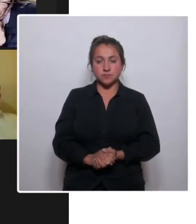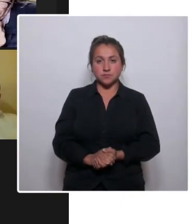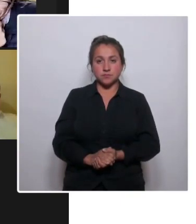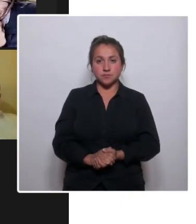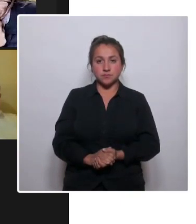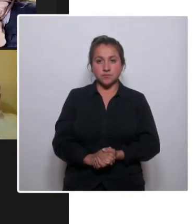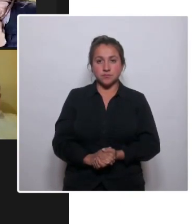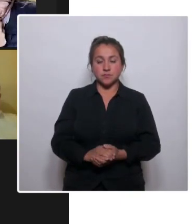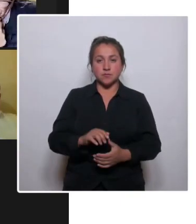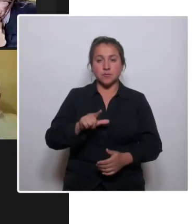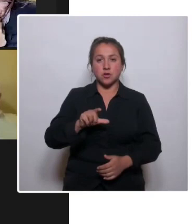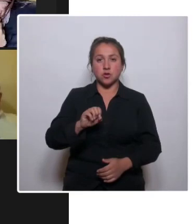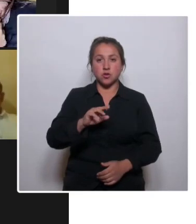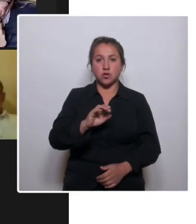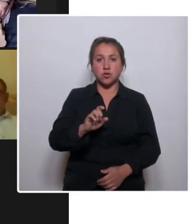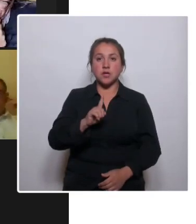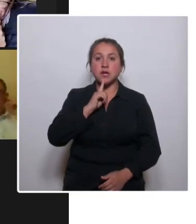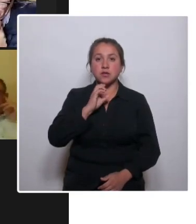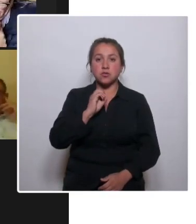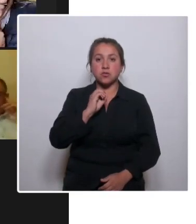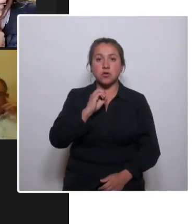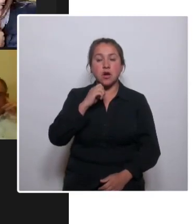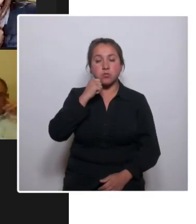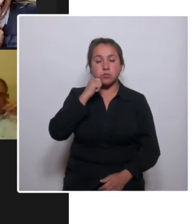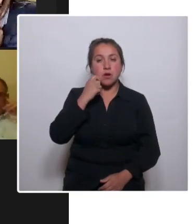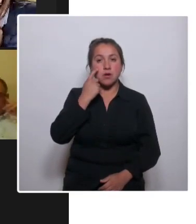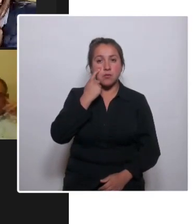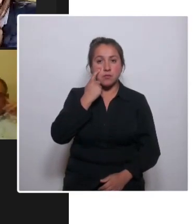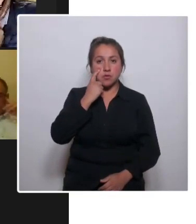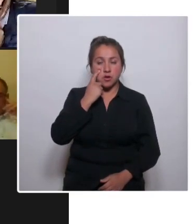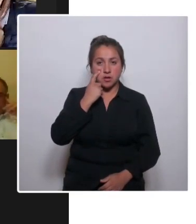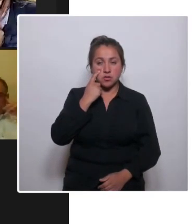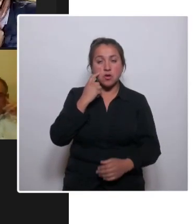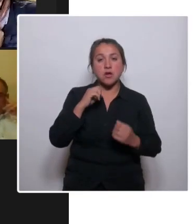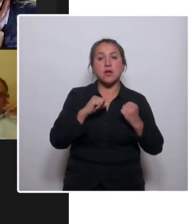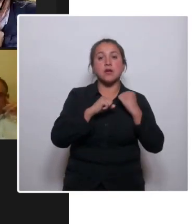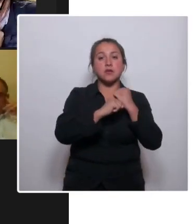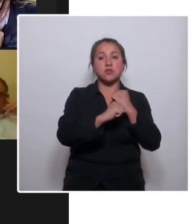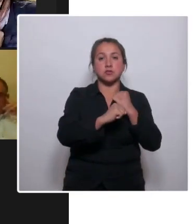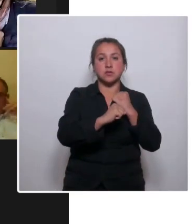Convencional Loreto Vidal. En contra, señor secretario.